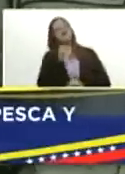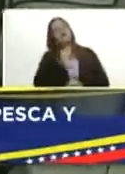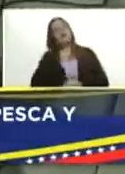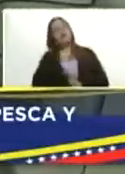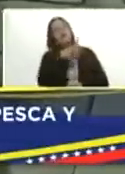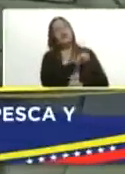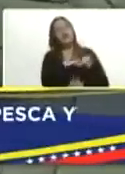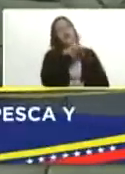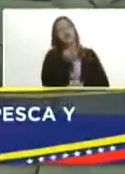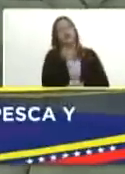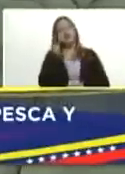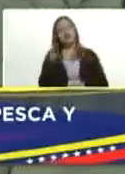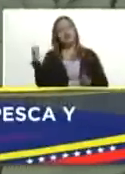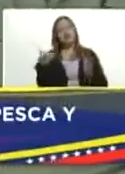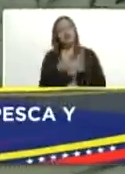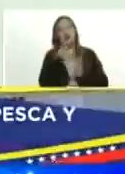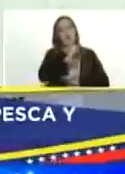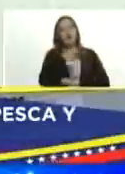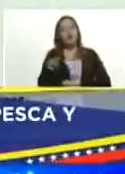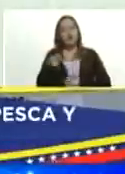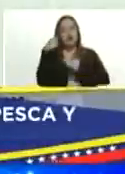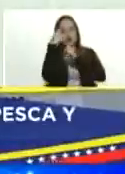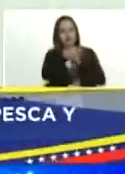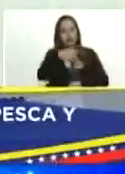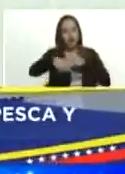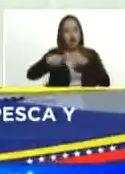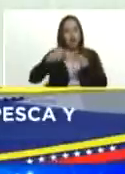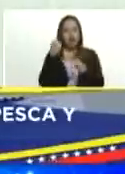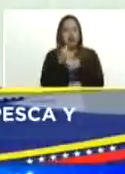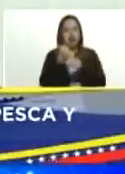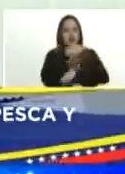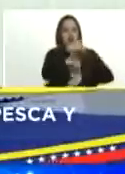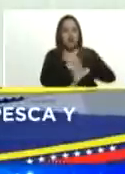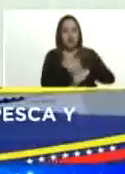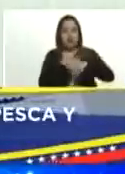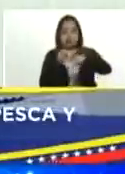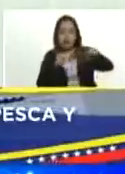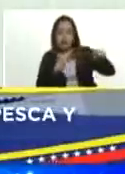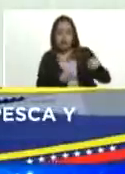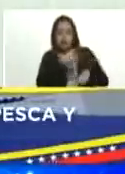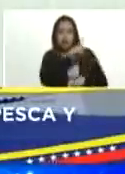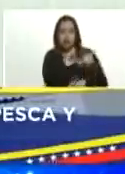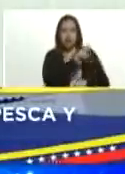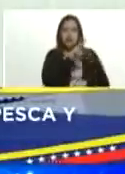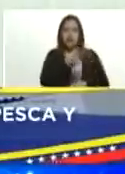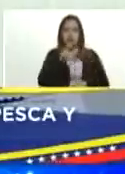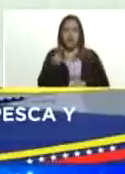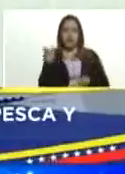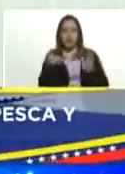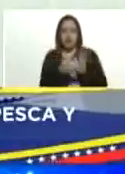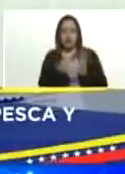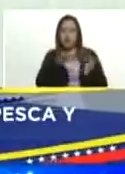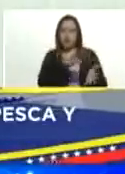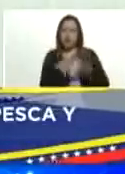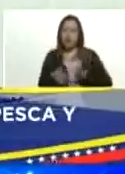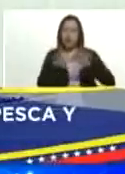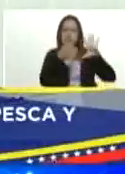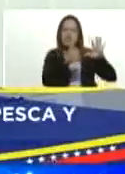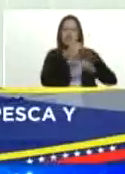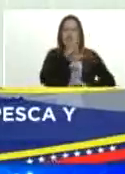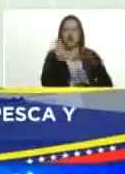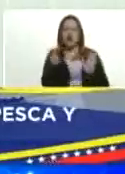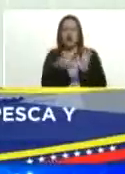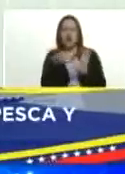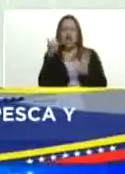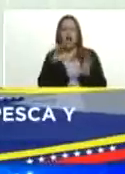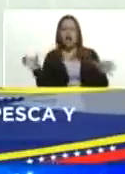122 mil pescadores que hay a nivel nacional, presidente. De esos 122 mil pescadores, unos 65 mil están en una organización